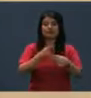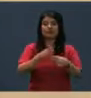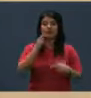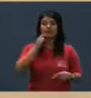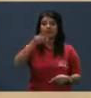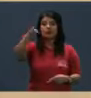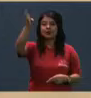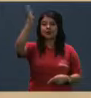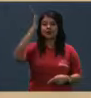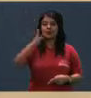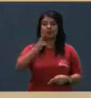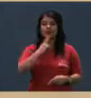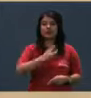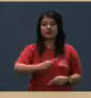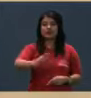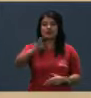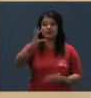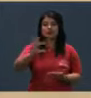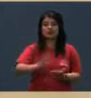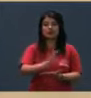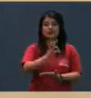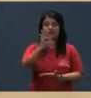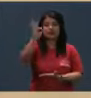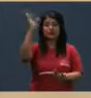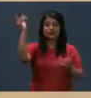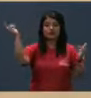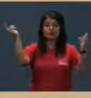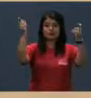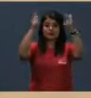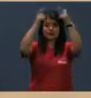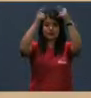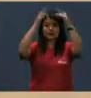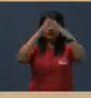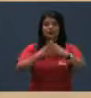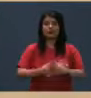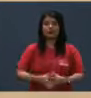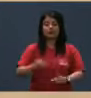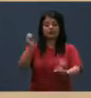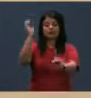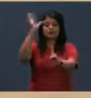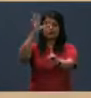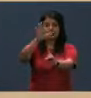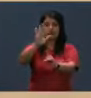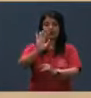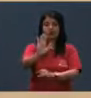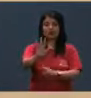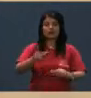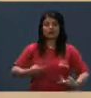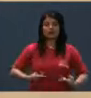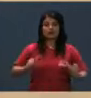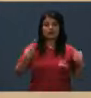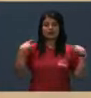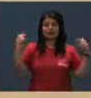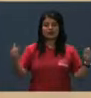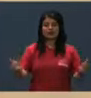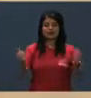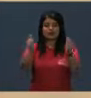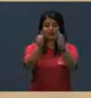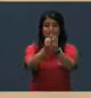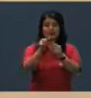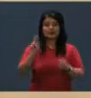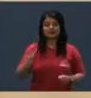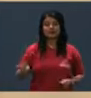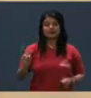Padre, Hijo y Espíritu Santo, descienda sobre ustedes y les